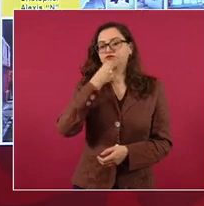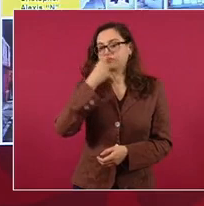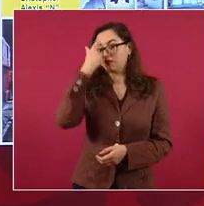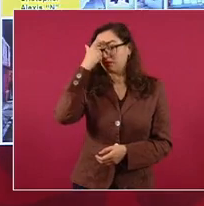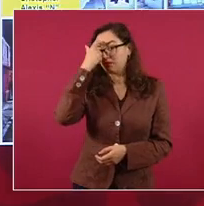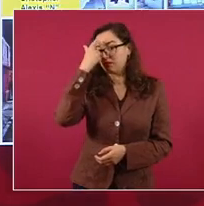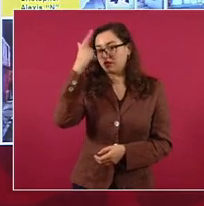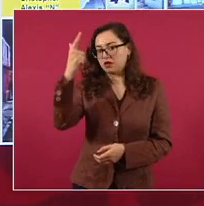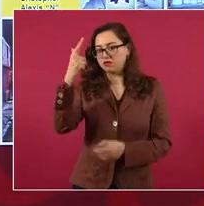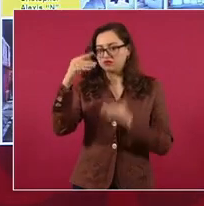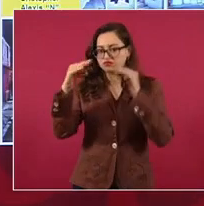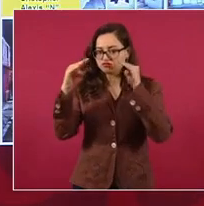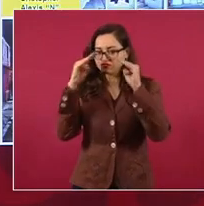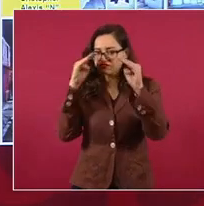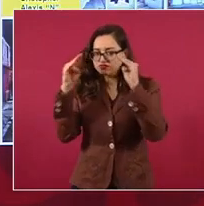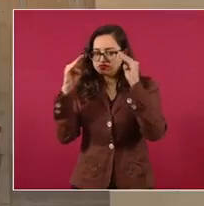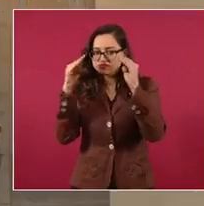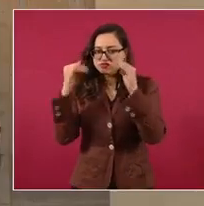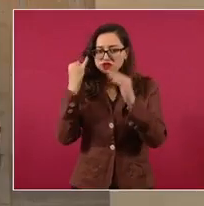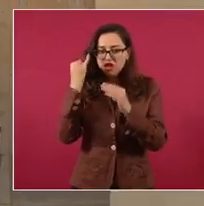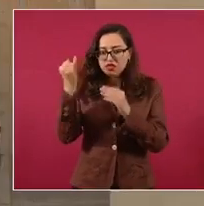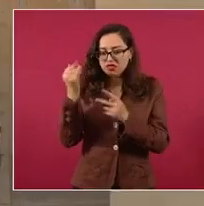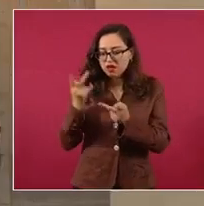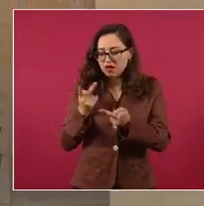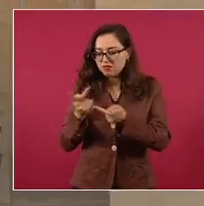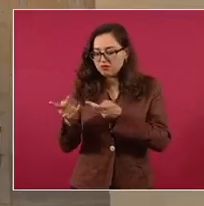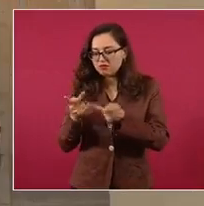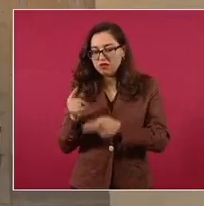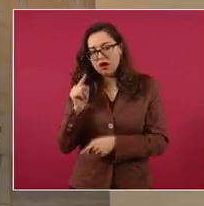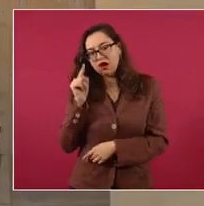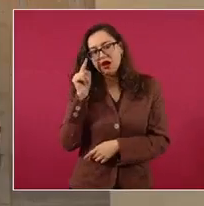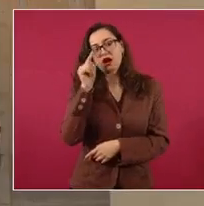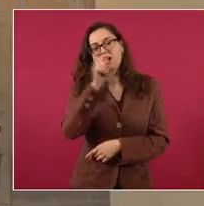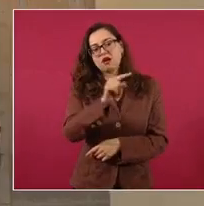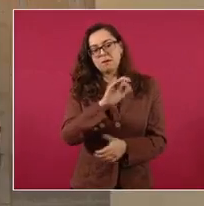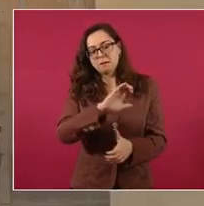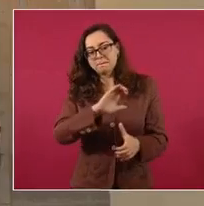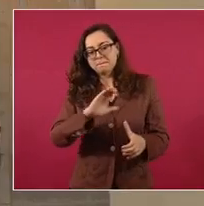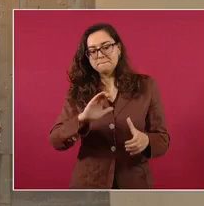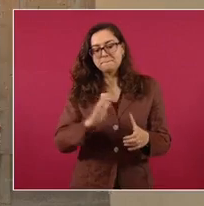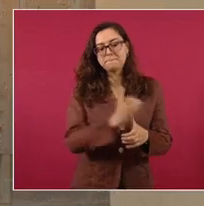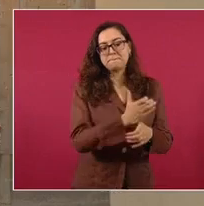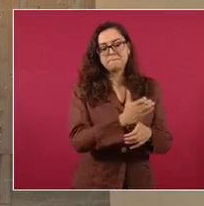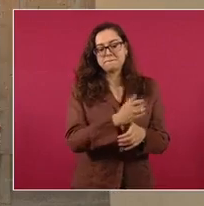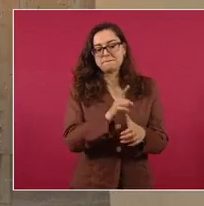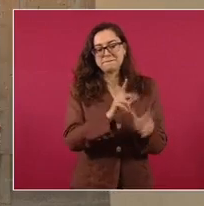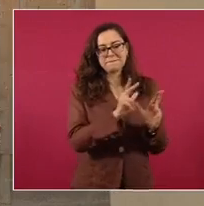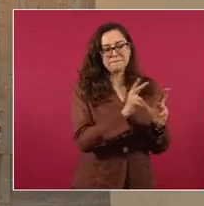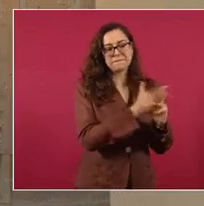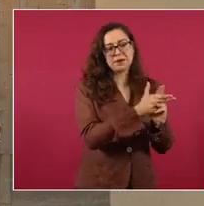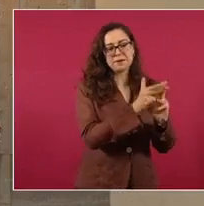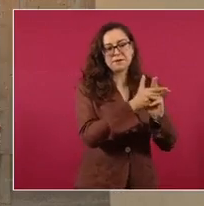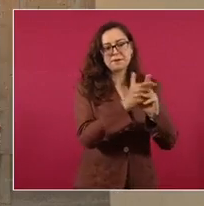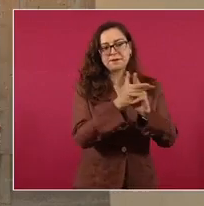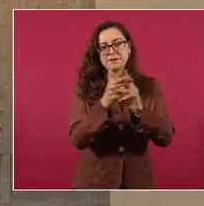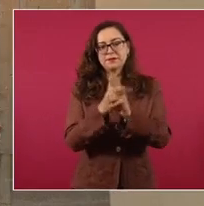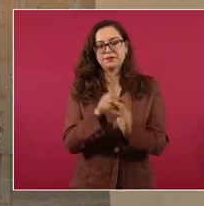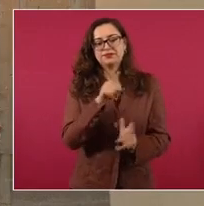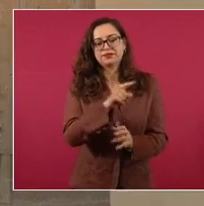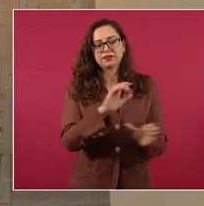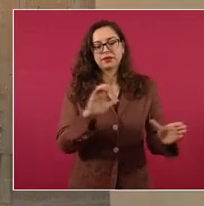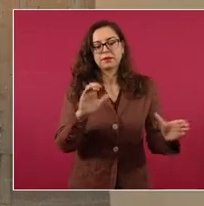del multihomicidio ocurrido en un bar en Irapuato, el bar conocido como El